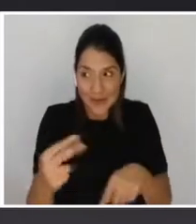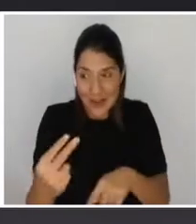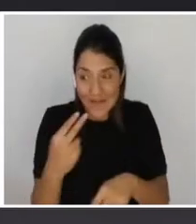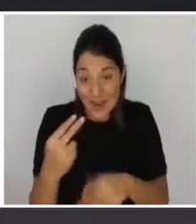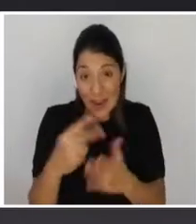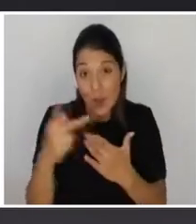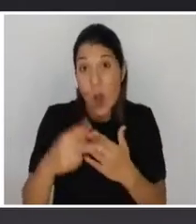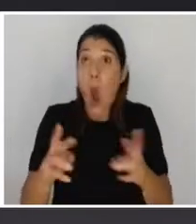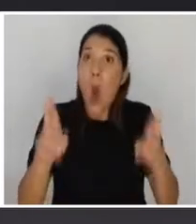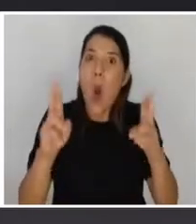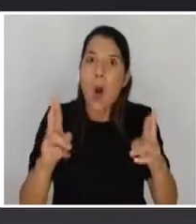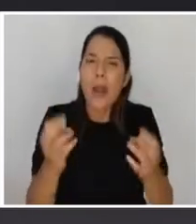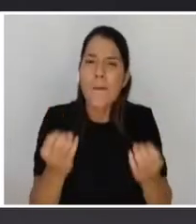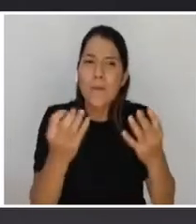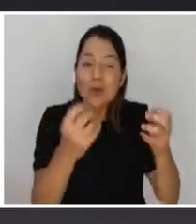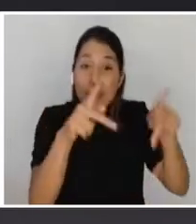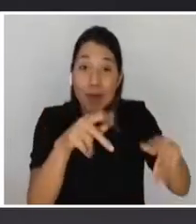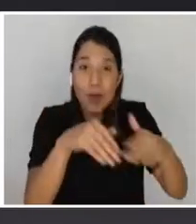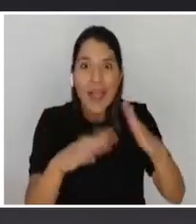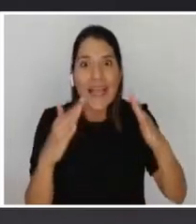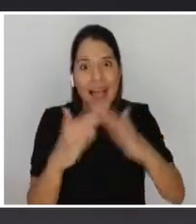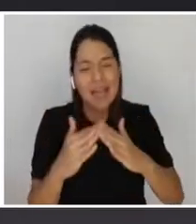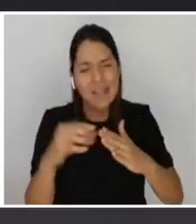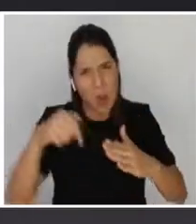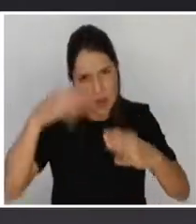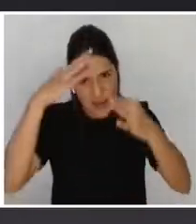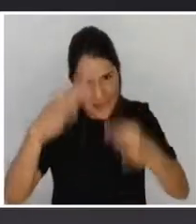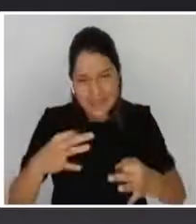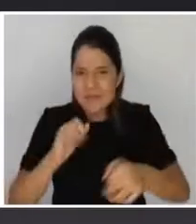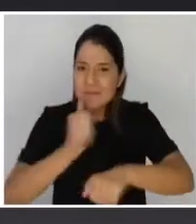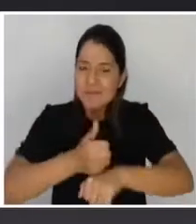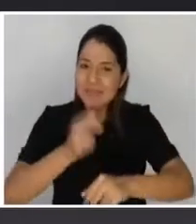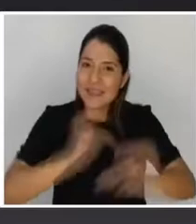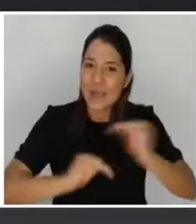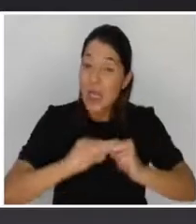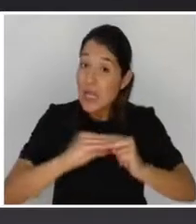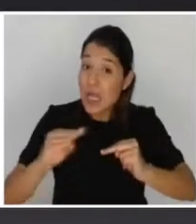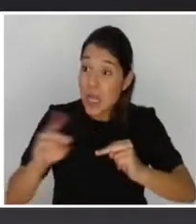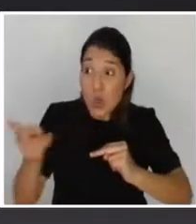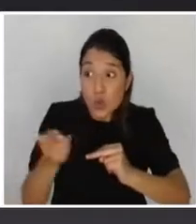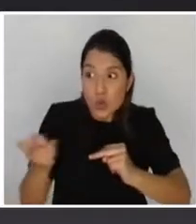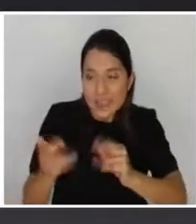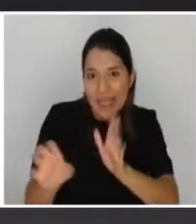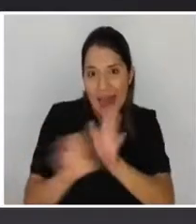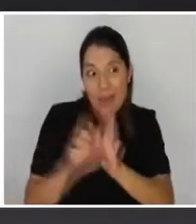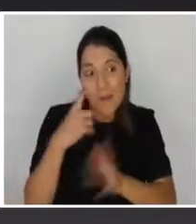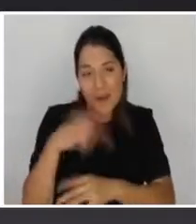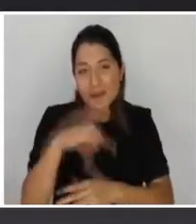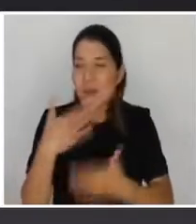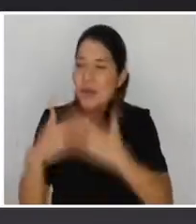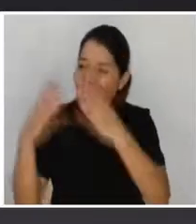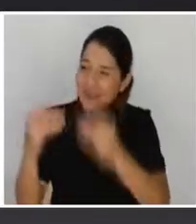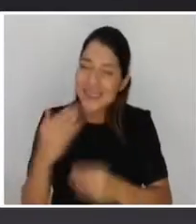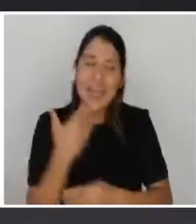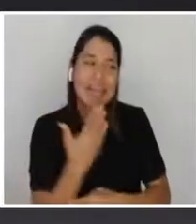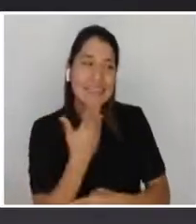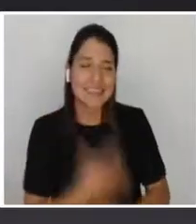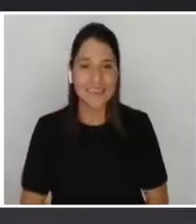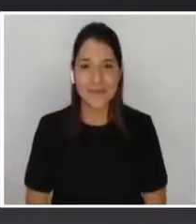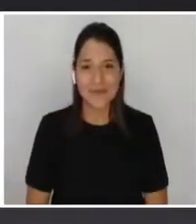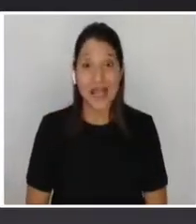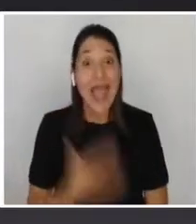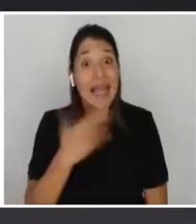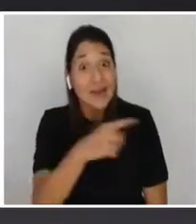persona en su casa se anime hoy a emprender y puedan ustedes ser inspiración para ellos. Muy buenas noches. Muchas gracias. Y gracias a ustedes también